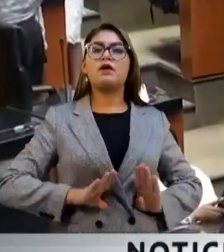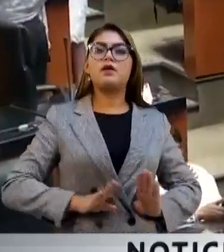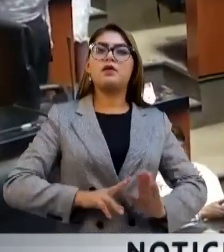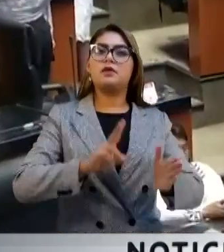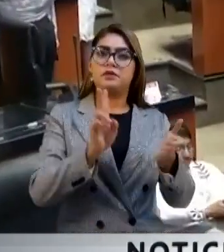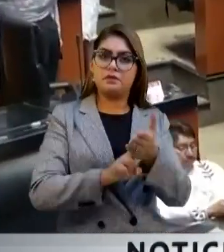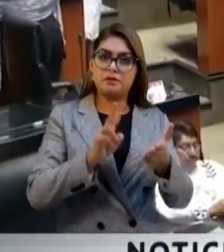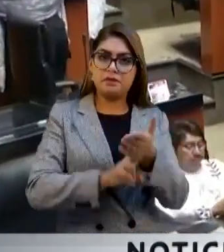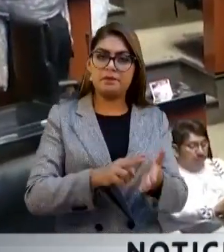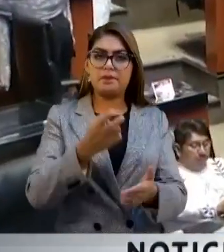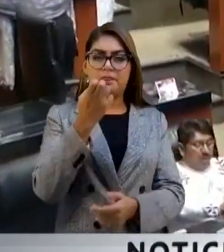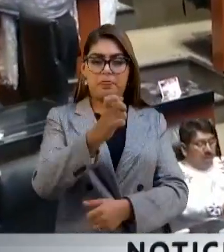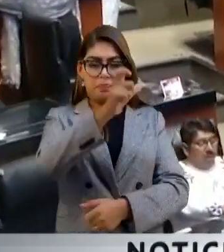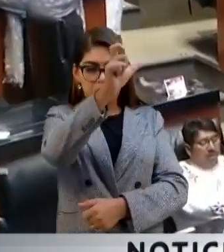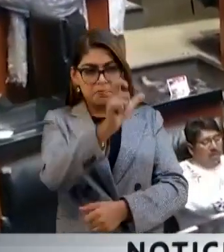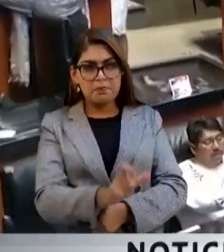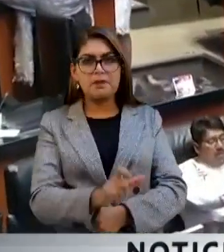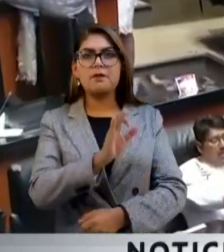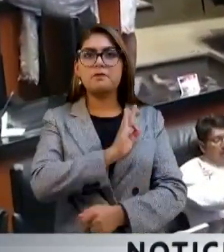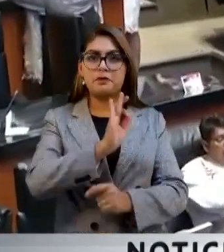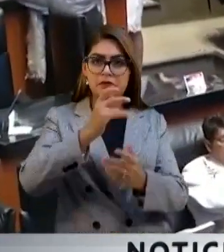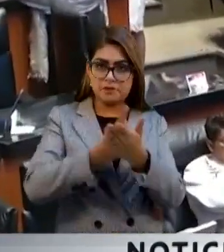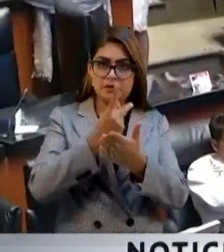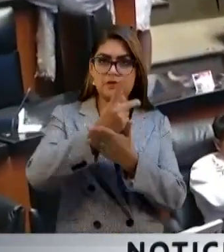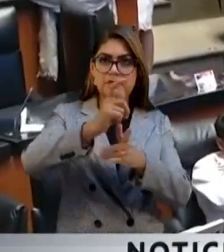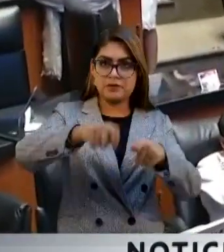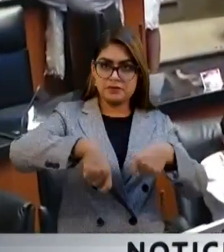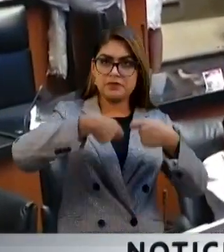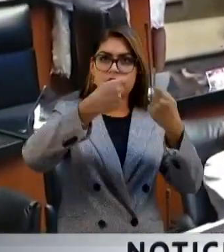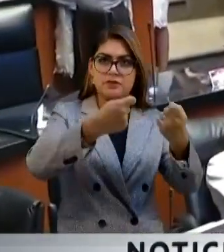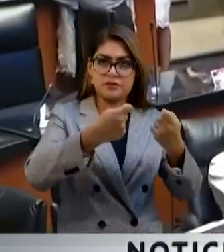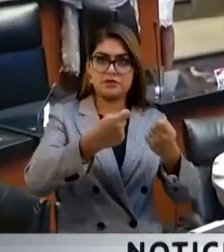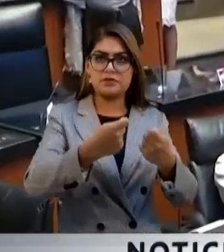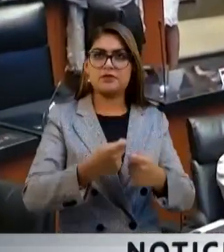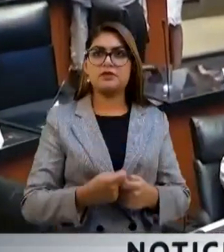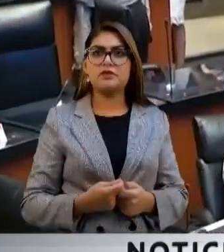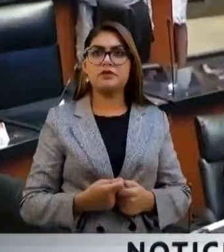que sin duda la hacen merecedora a recibir nuestro máximo galardón.